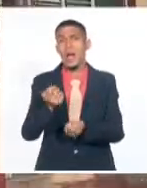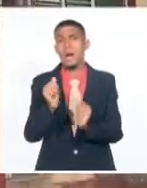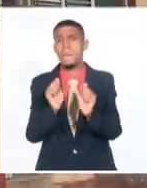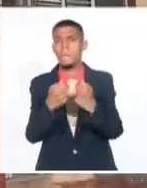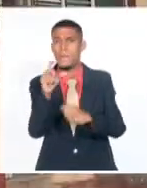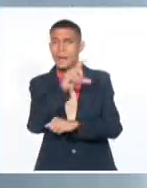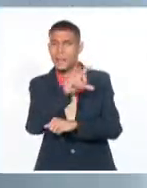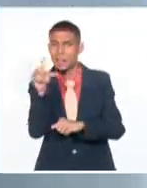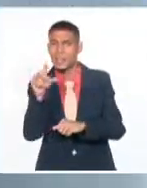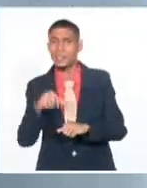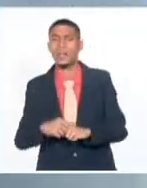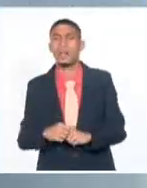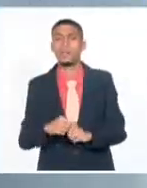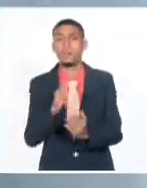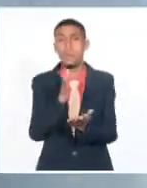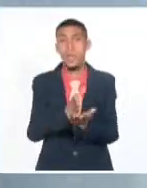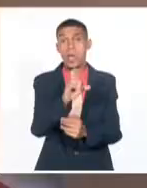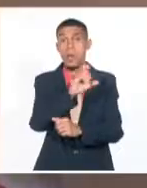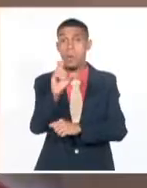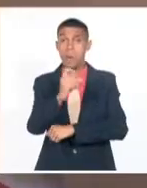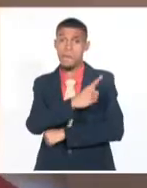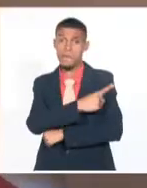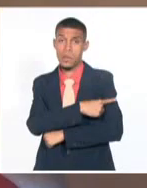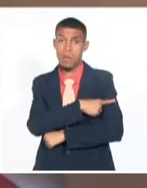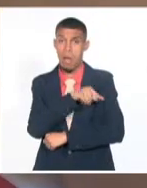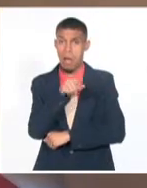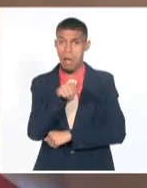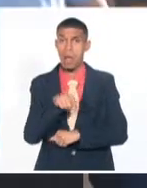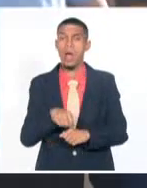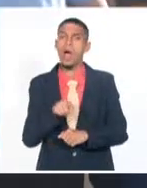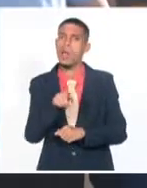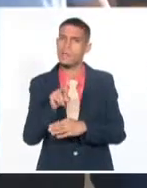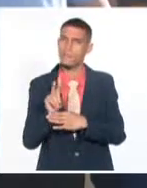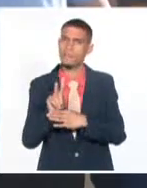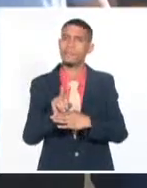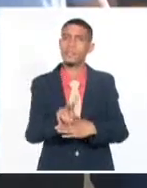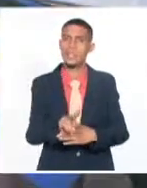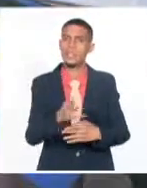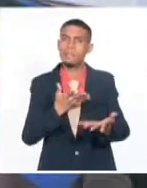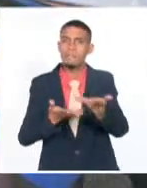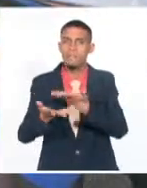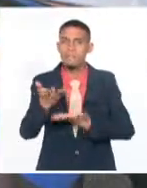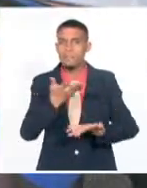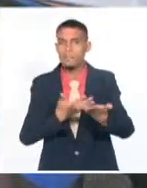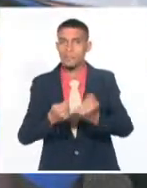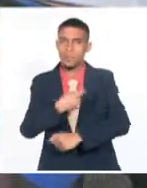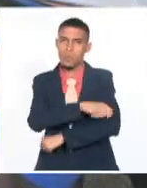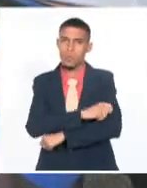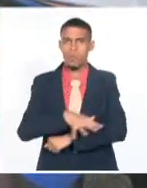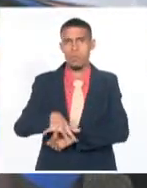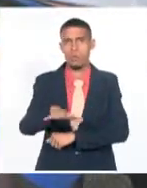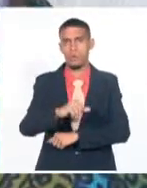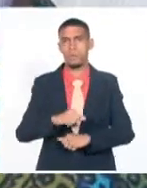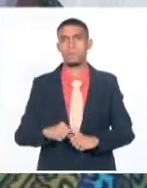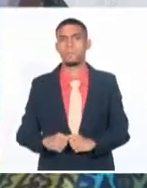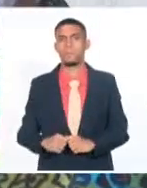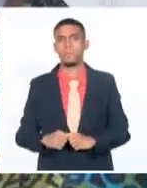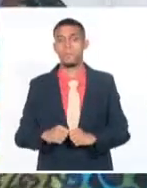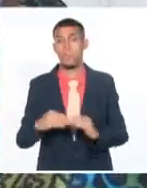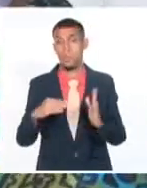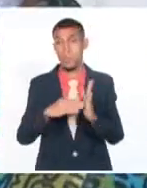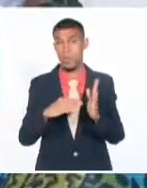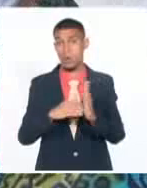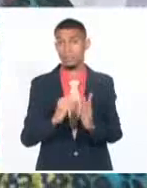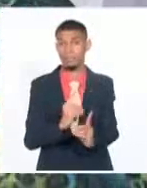social, la escuela primaria Luis Corona Quevedo, llegaron los visitantes a intercambiar con la población local. En horas de la tarde el encuentro